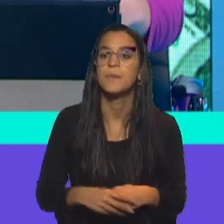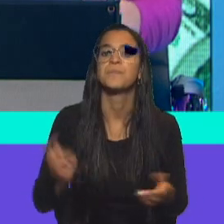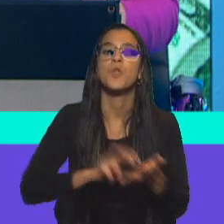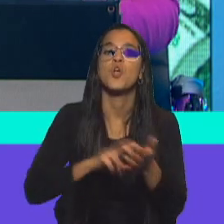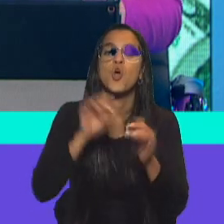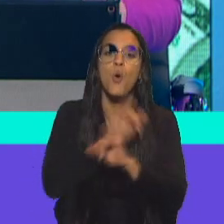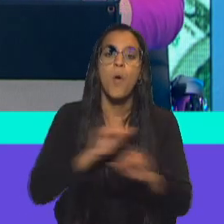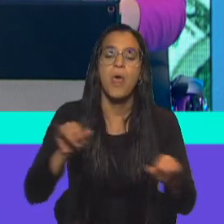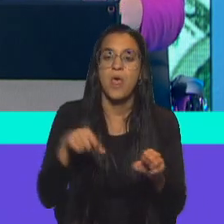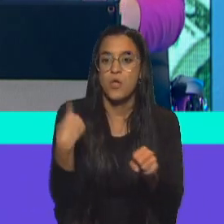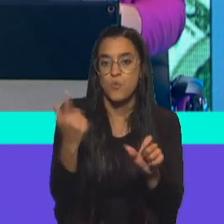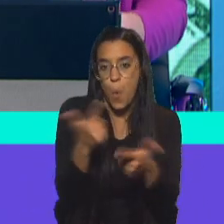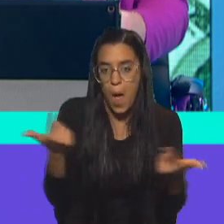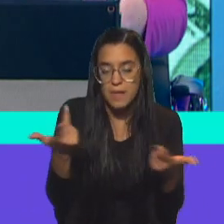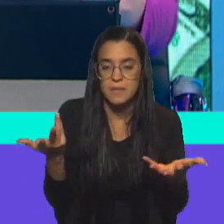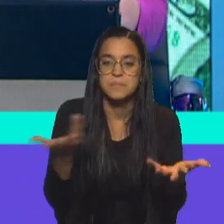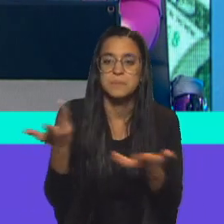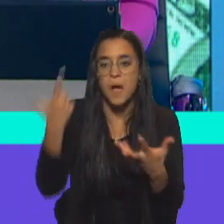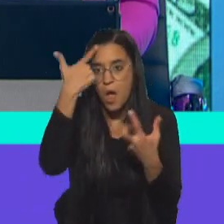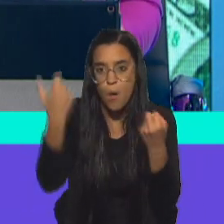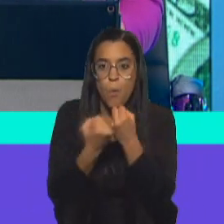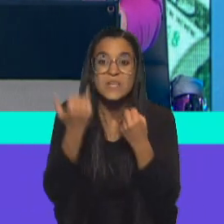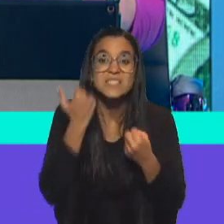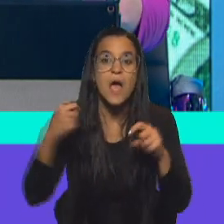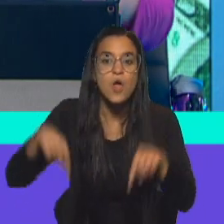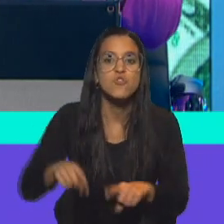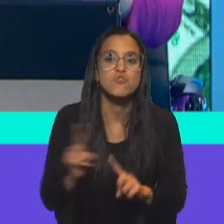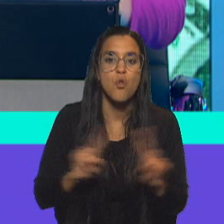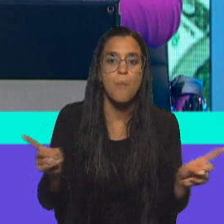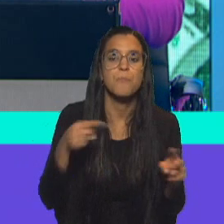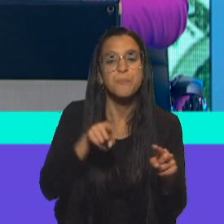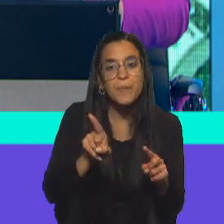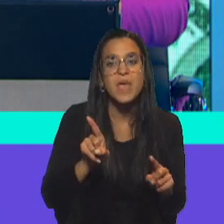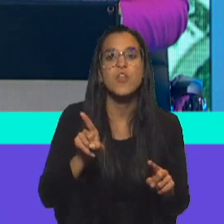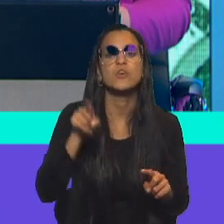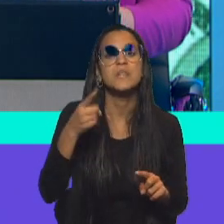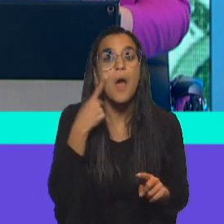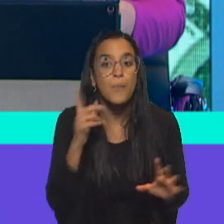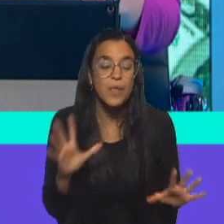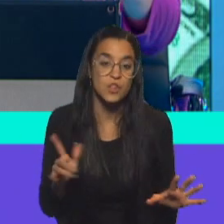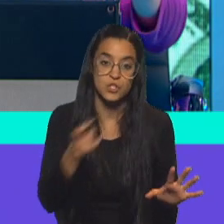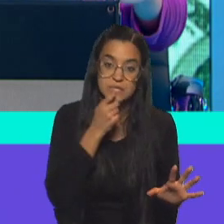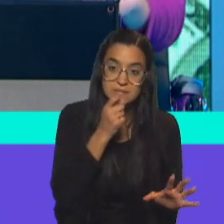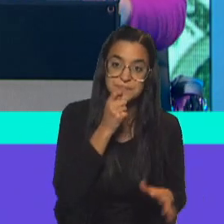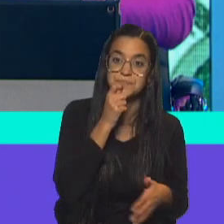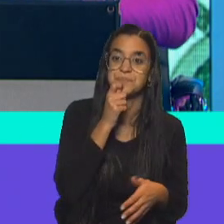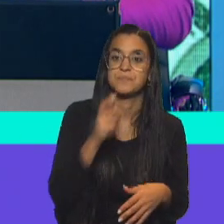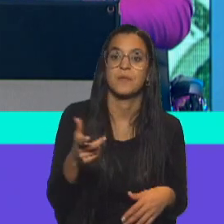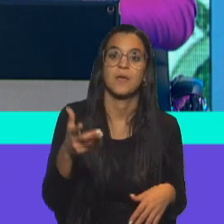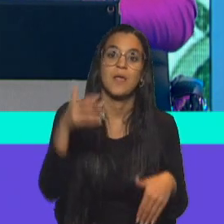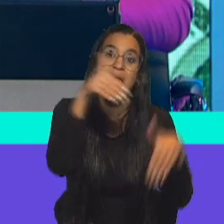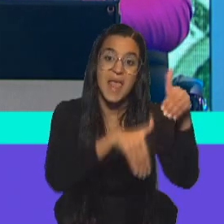novedades digo no podemos esperar un acuerdo ya pero ahí está se está viendo si se ha si se firma antes de las